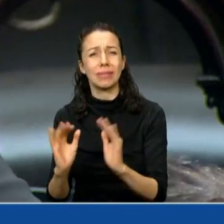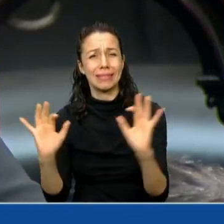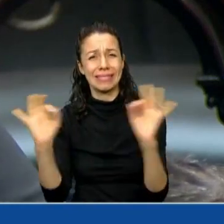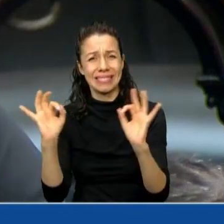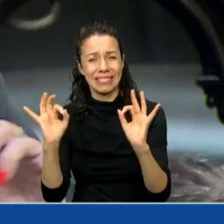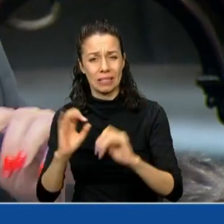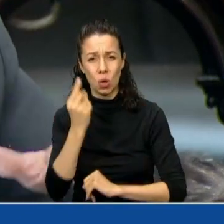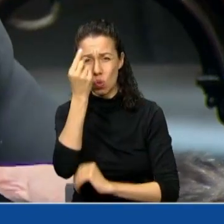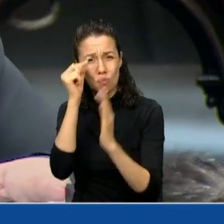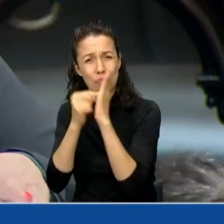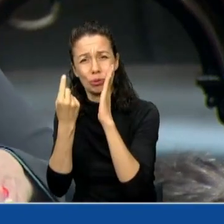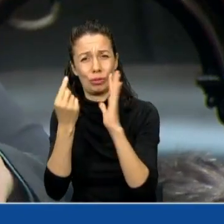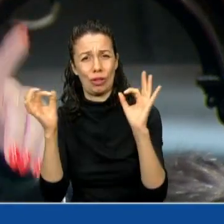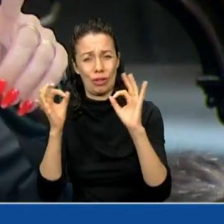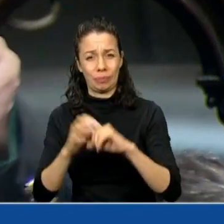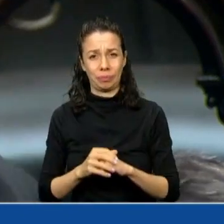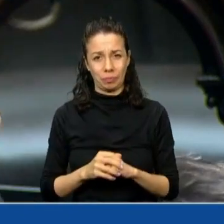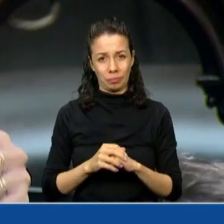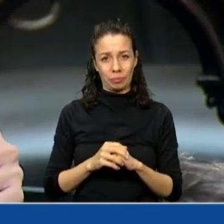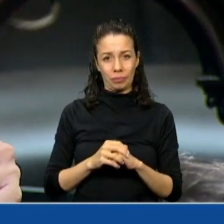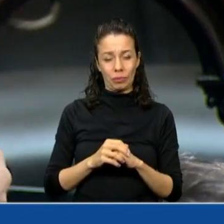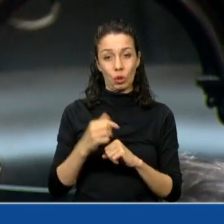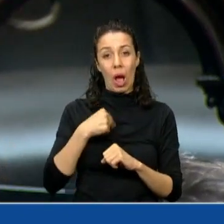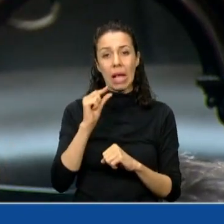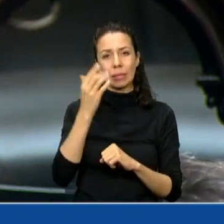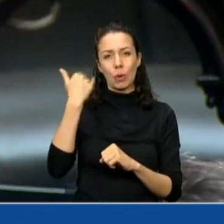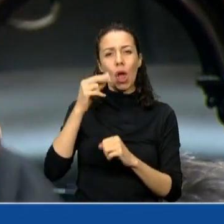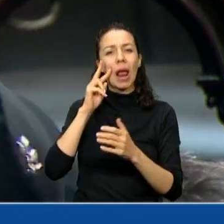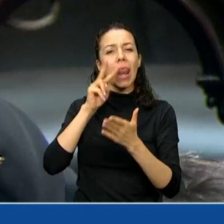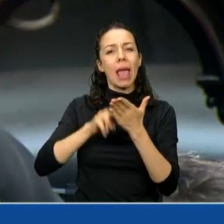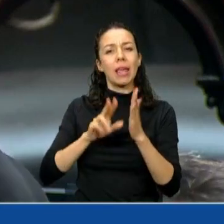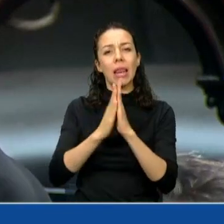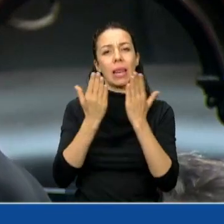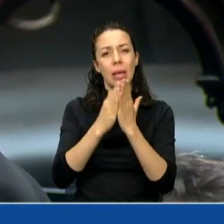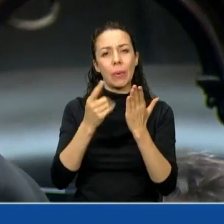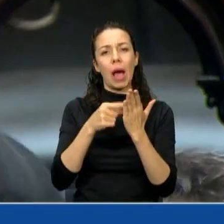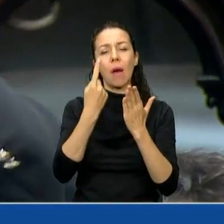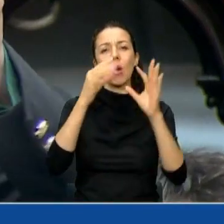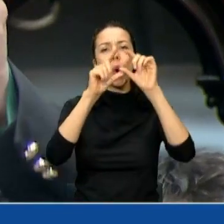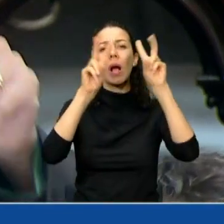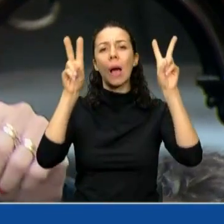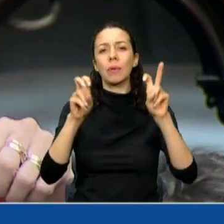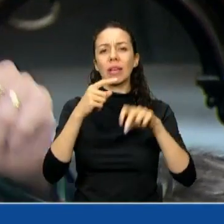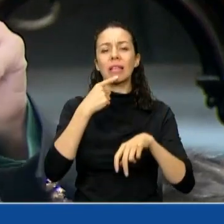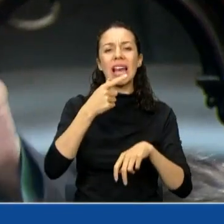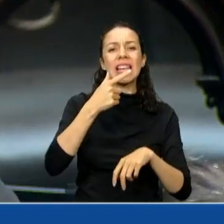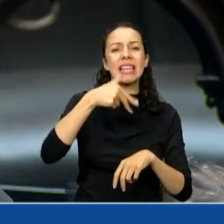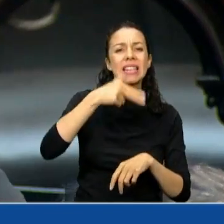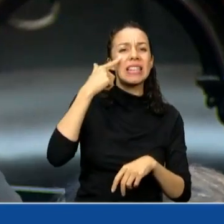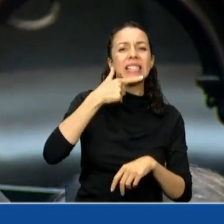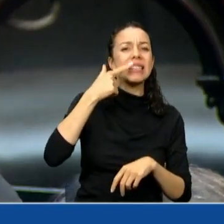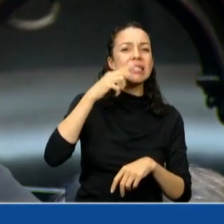Hace poco leí un libro muy interesante, que tenía un capítulo que decía ni SIPA ni SINTIS, el